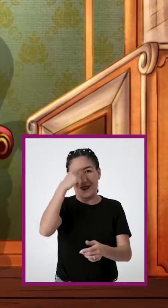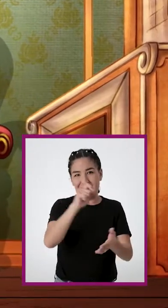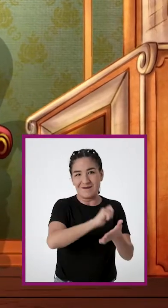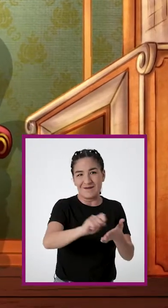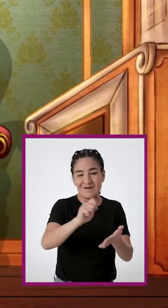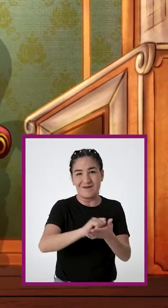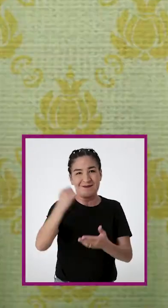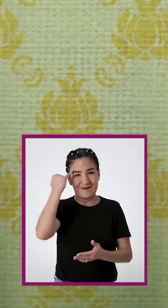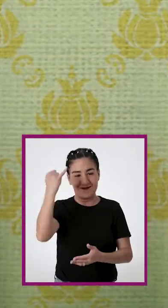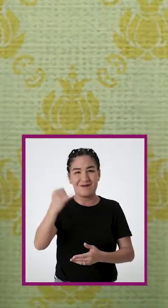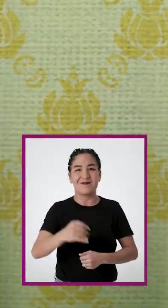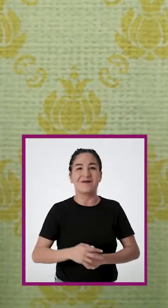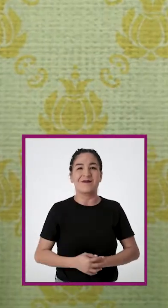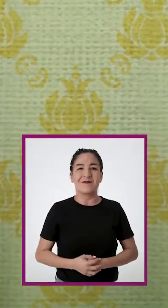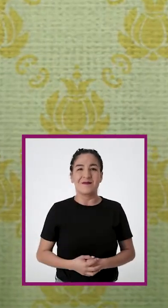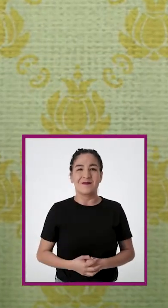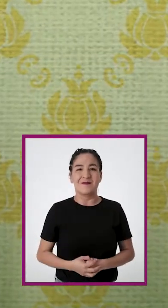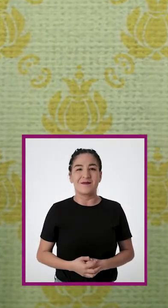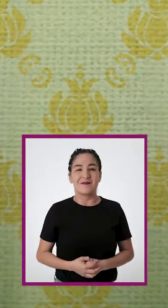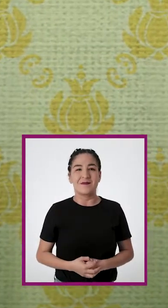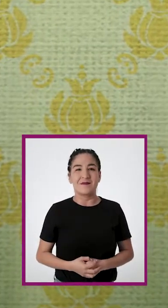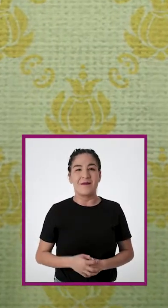nuevas generaciones de escritores.